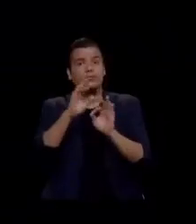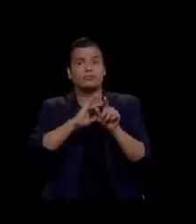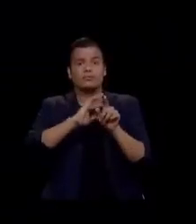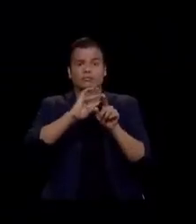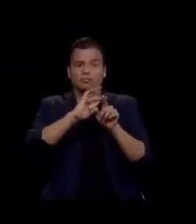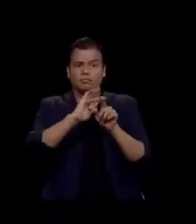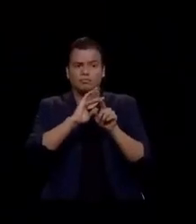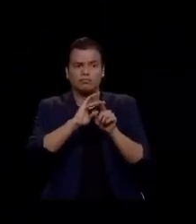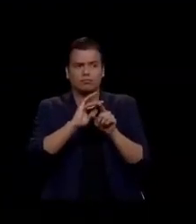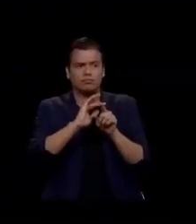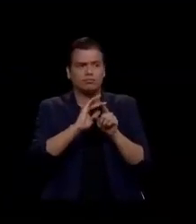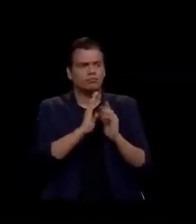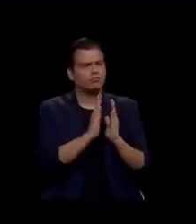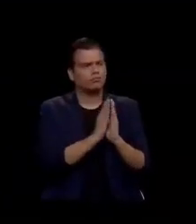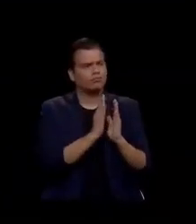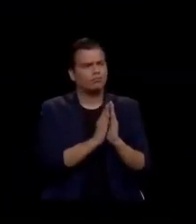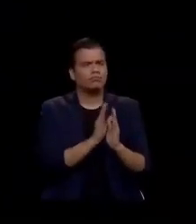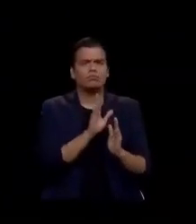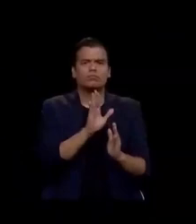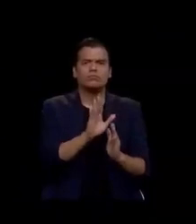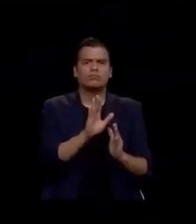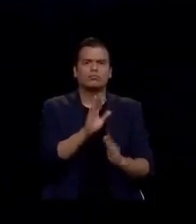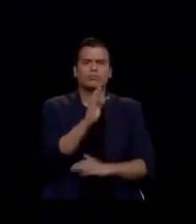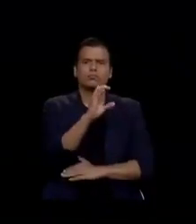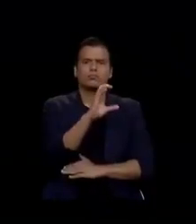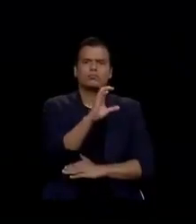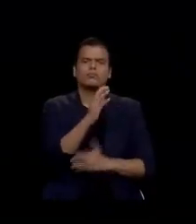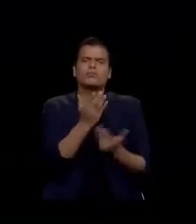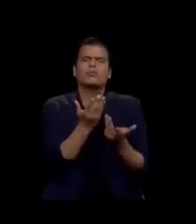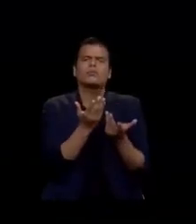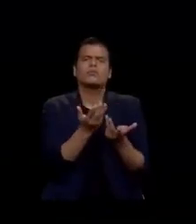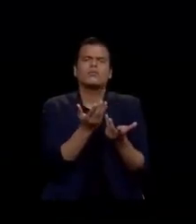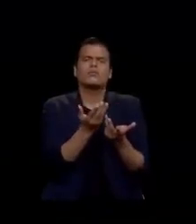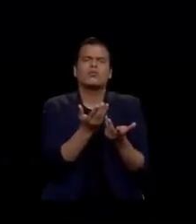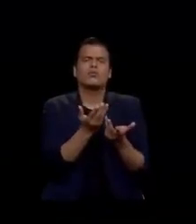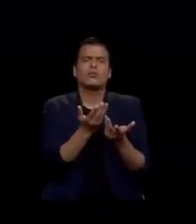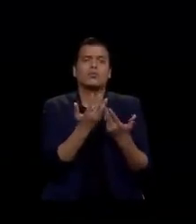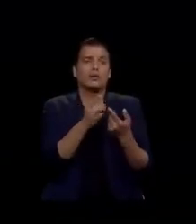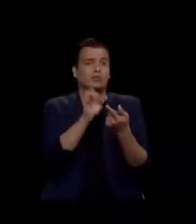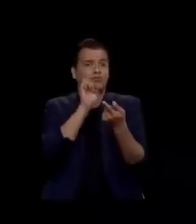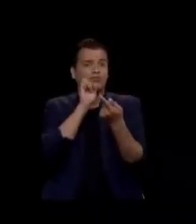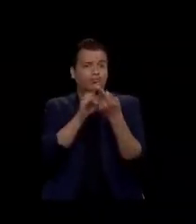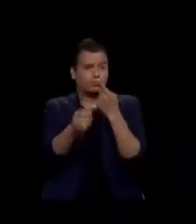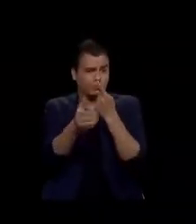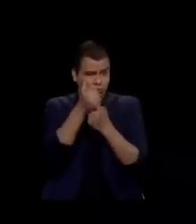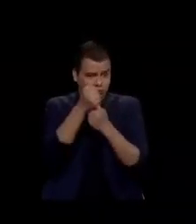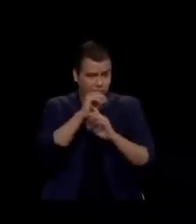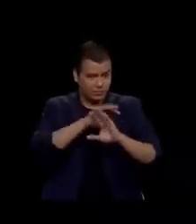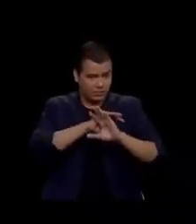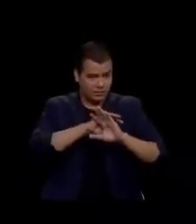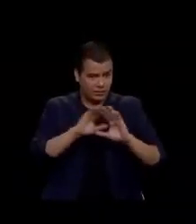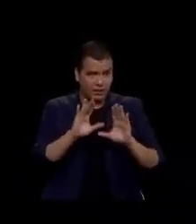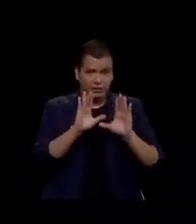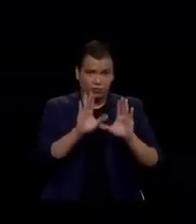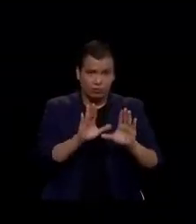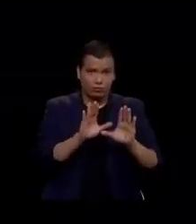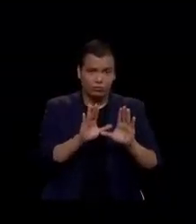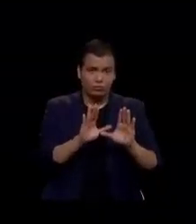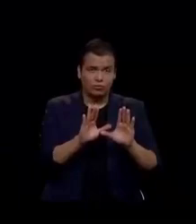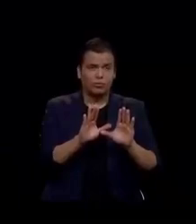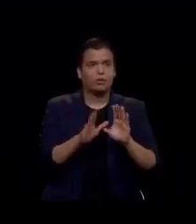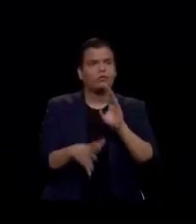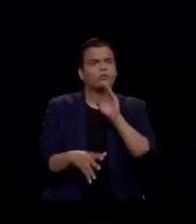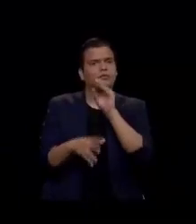porque no nos cuenta un poco que está haciendo el ministerio como contribuimos tanto al cumplimiento de los objetivos que tenemos como país